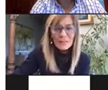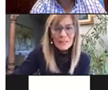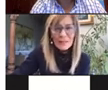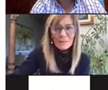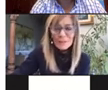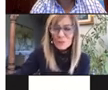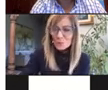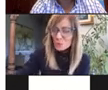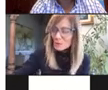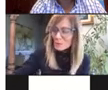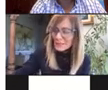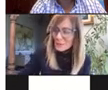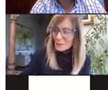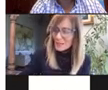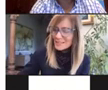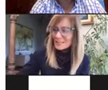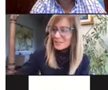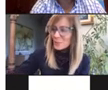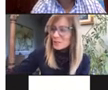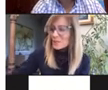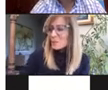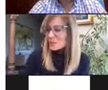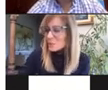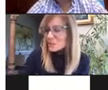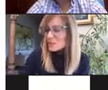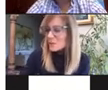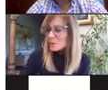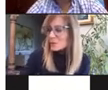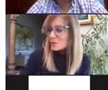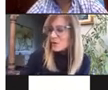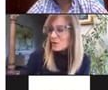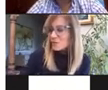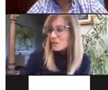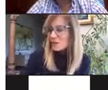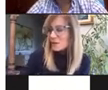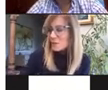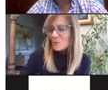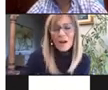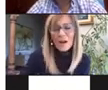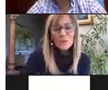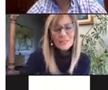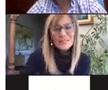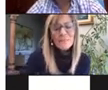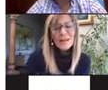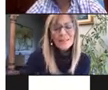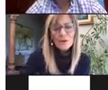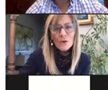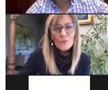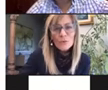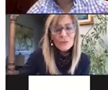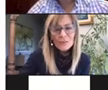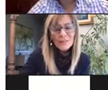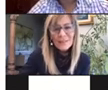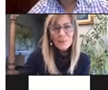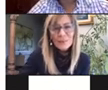su nuevo espectáculo, que es el de Wizardry World of Harry Potter, que es el mágico mundo de Harry